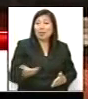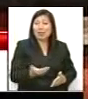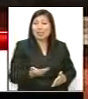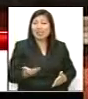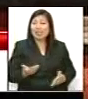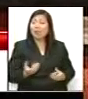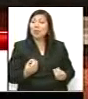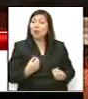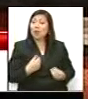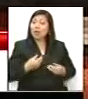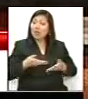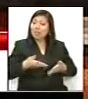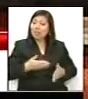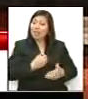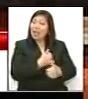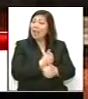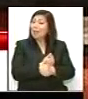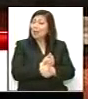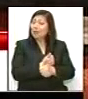como ayacuchana,